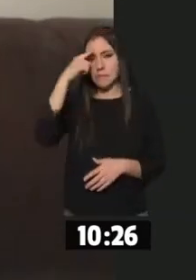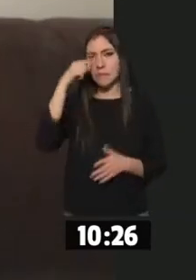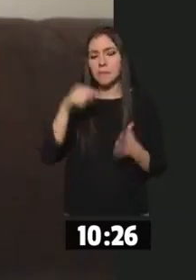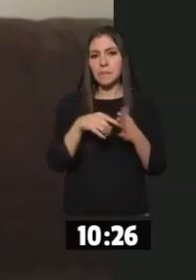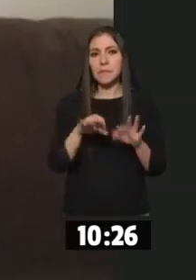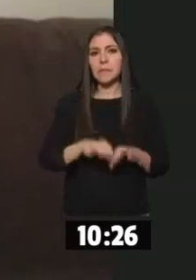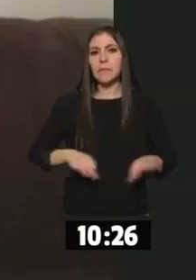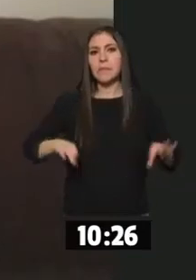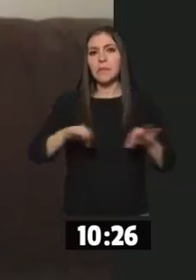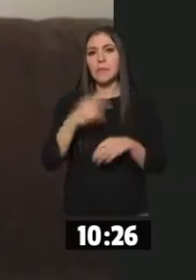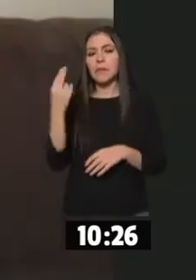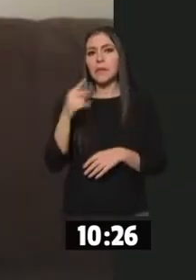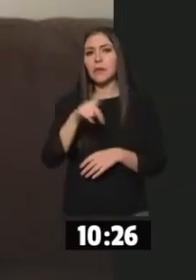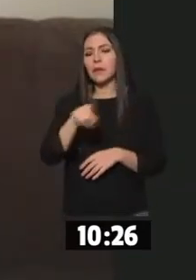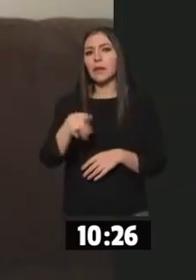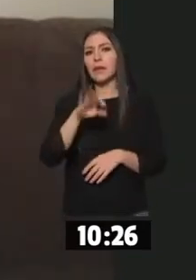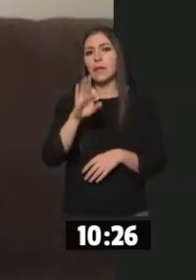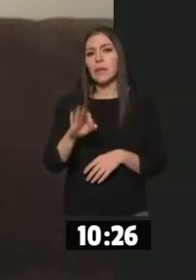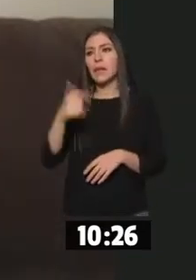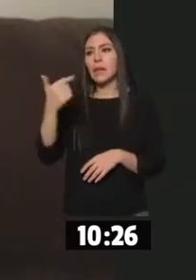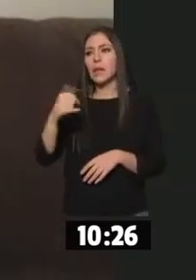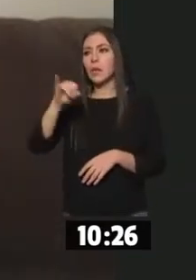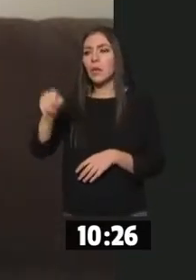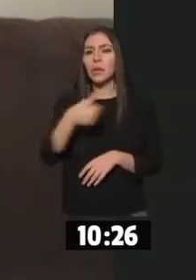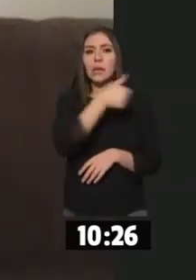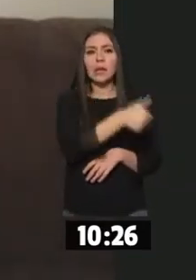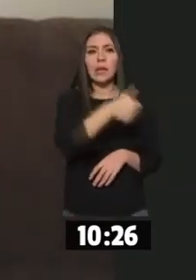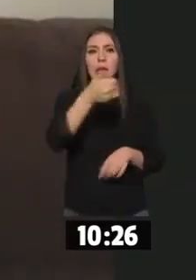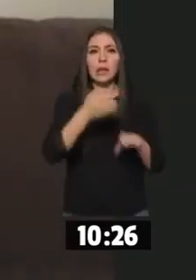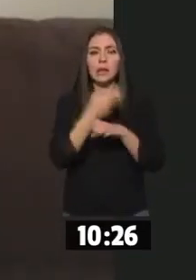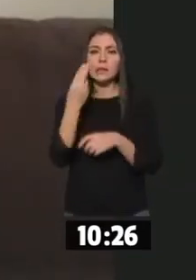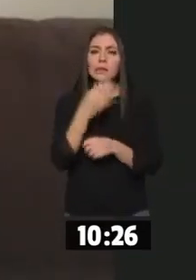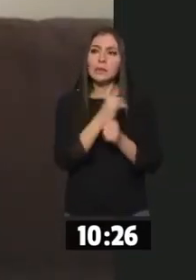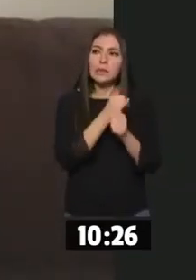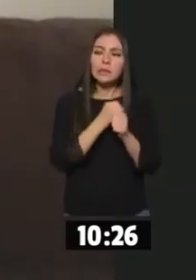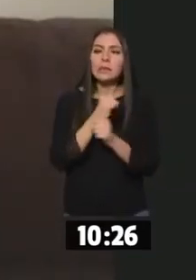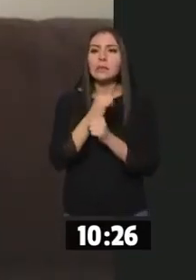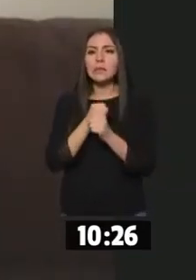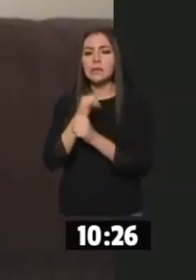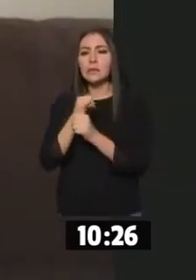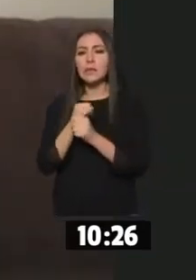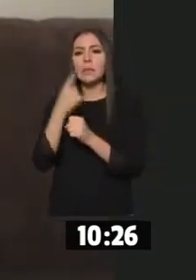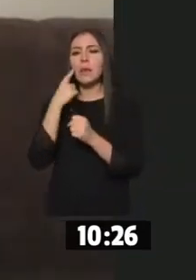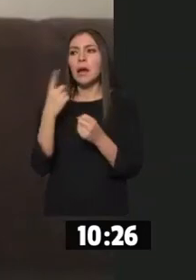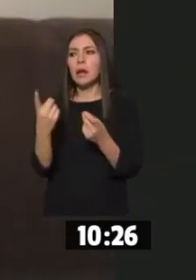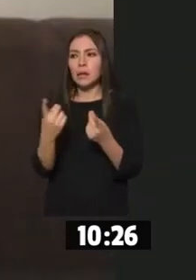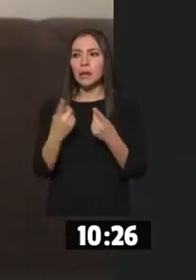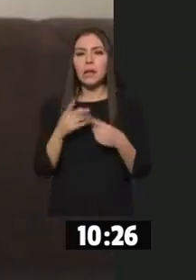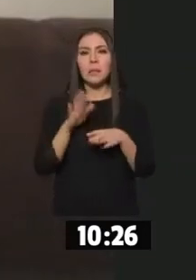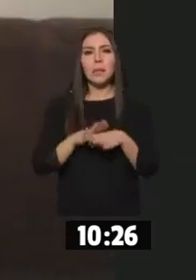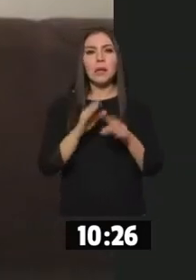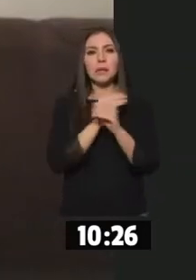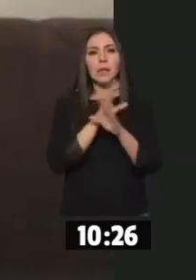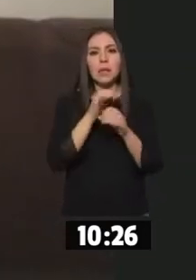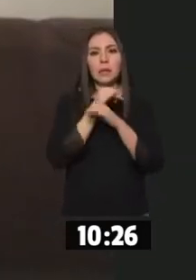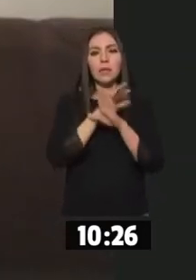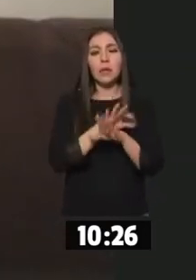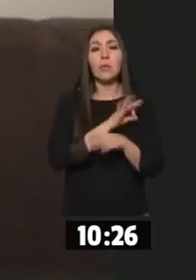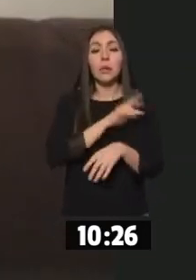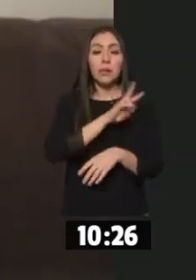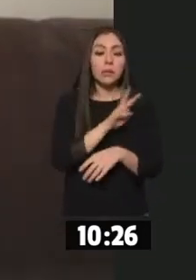las fiscalías investigar para podernos ofrecer esta información, avancen en estas investigaciones y